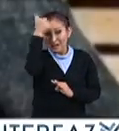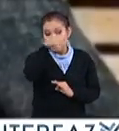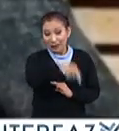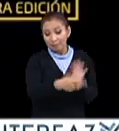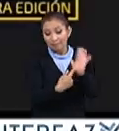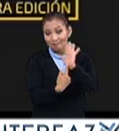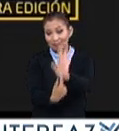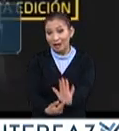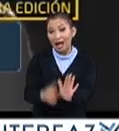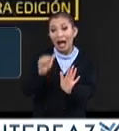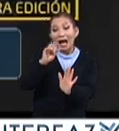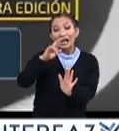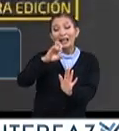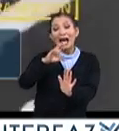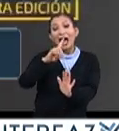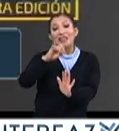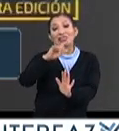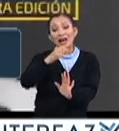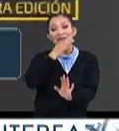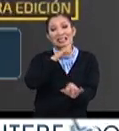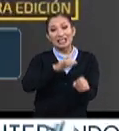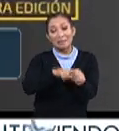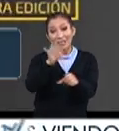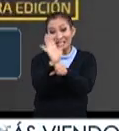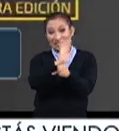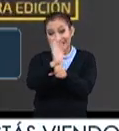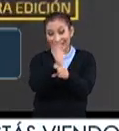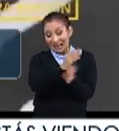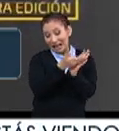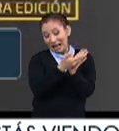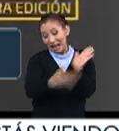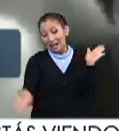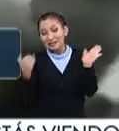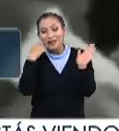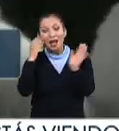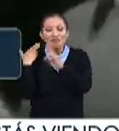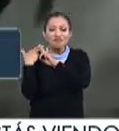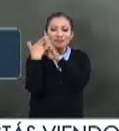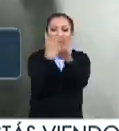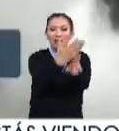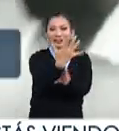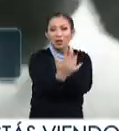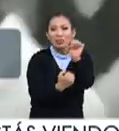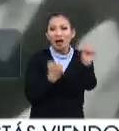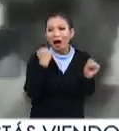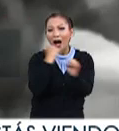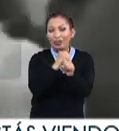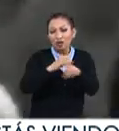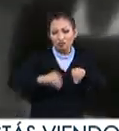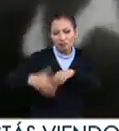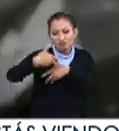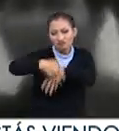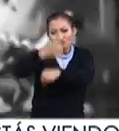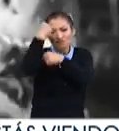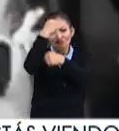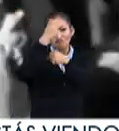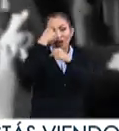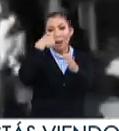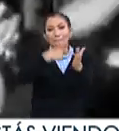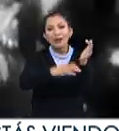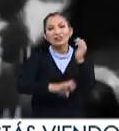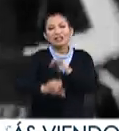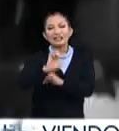ocasión presenta Arcadia, festival cinematográfico que busca conmemorar los 50 años del movimiento estudiantil